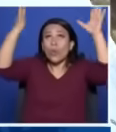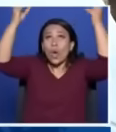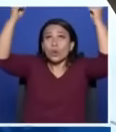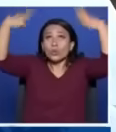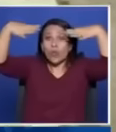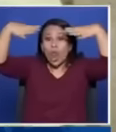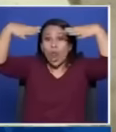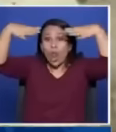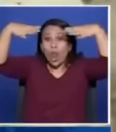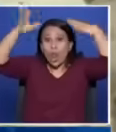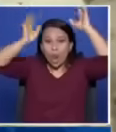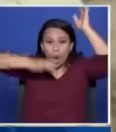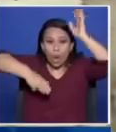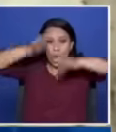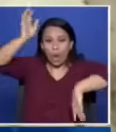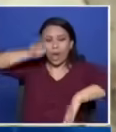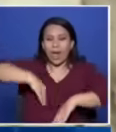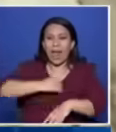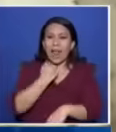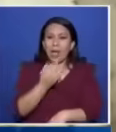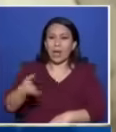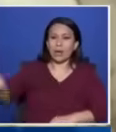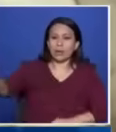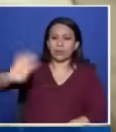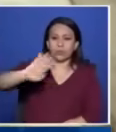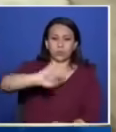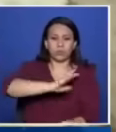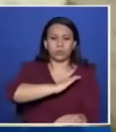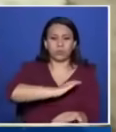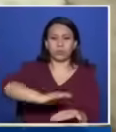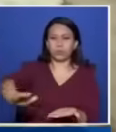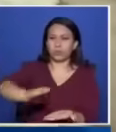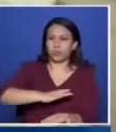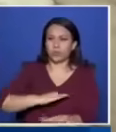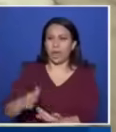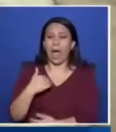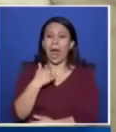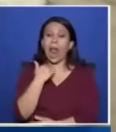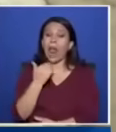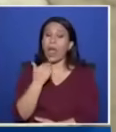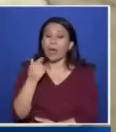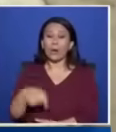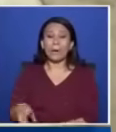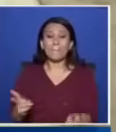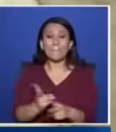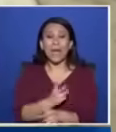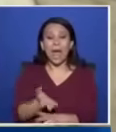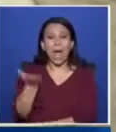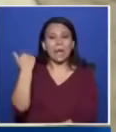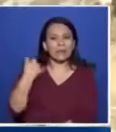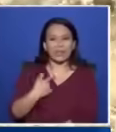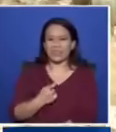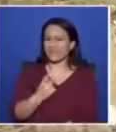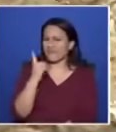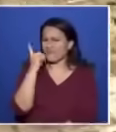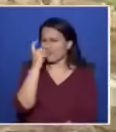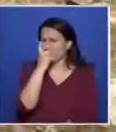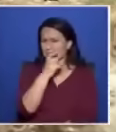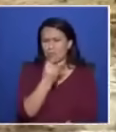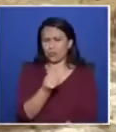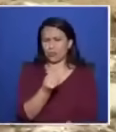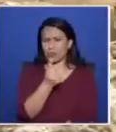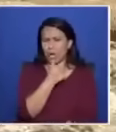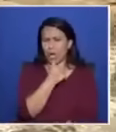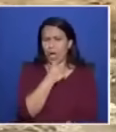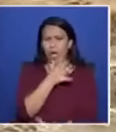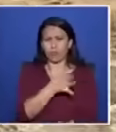hemos podido rellenar ahí porque dejaron un poco de tierra, entonces los moradores hemos rellenado un poco porque esto estaba más feo, no se podía ni pasar. Caminar por vías